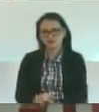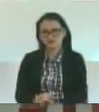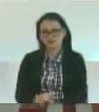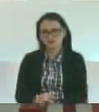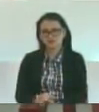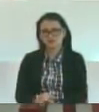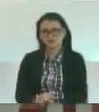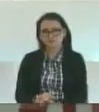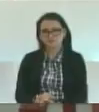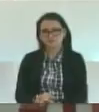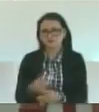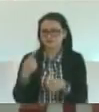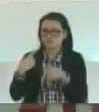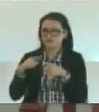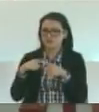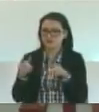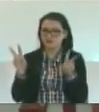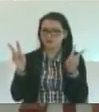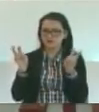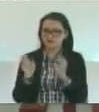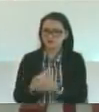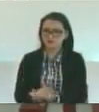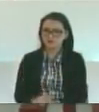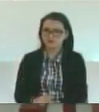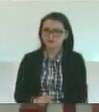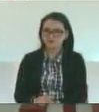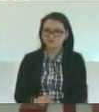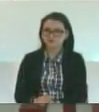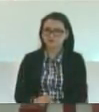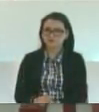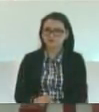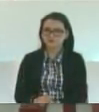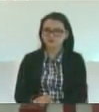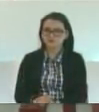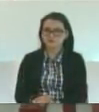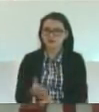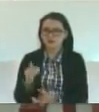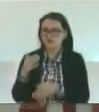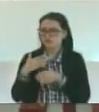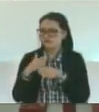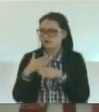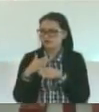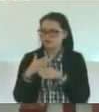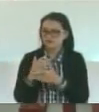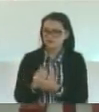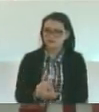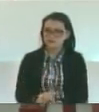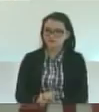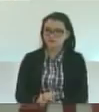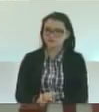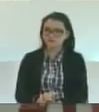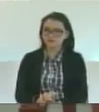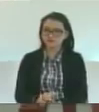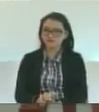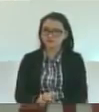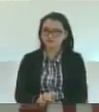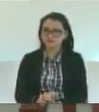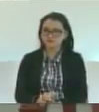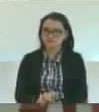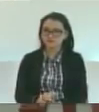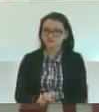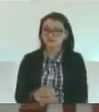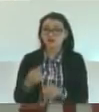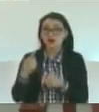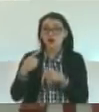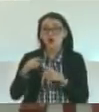permanente sobre distintos temas. Había diferencias, siempre. Luego vino George